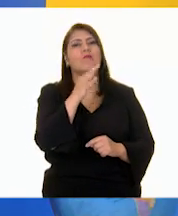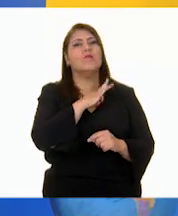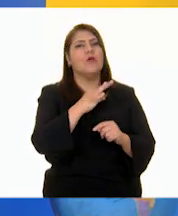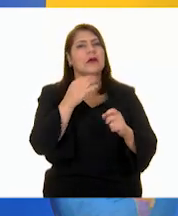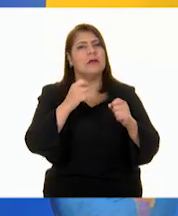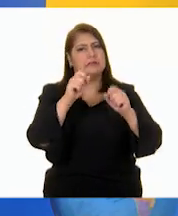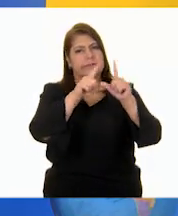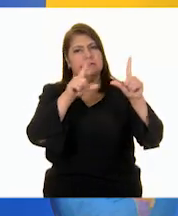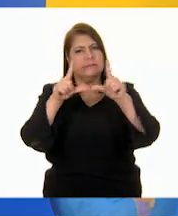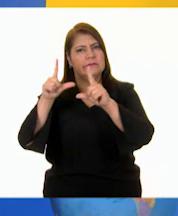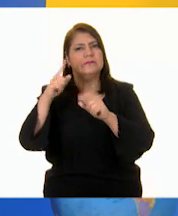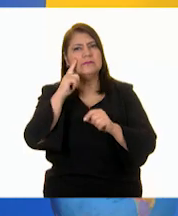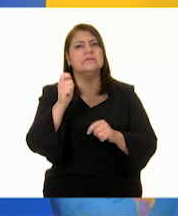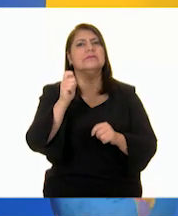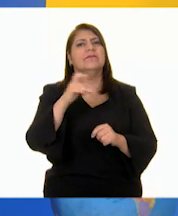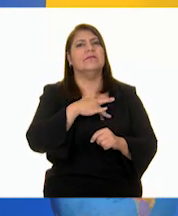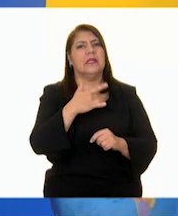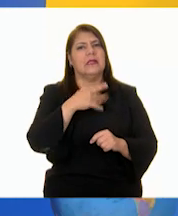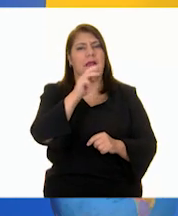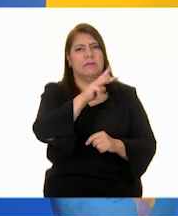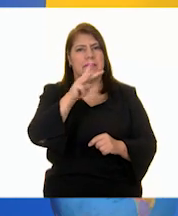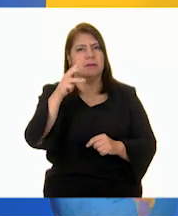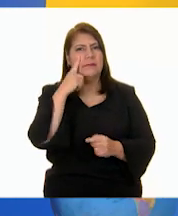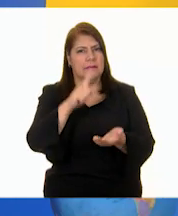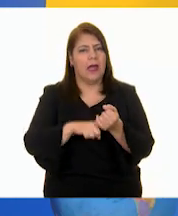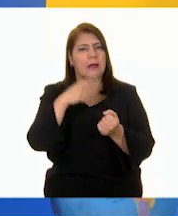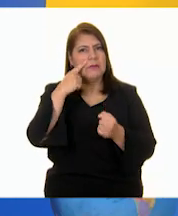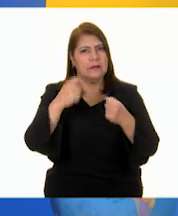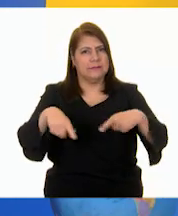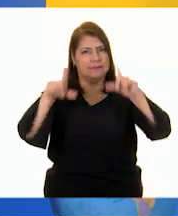Casa, en la dirección que ahora sale en su pantalla.